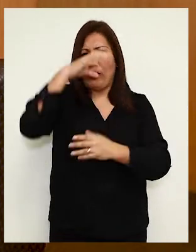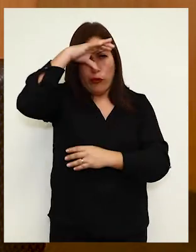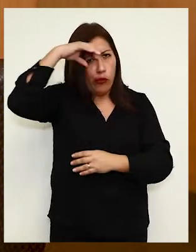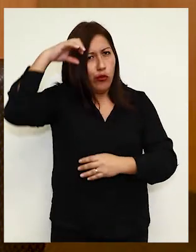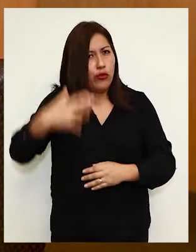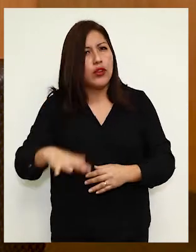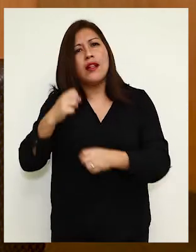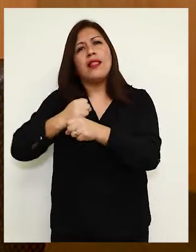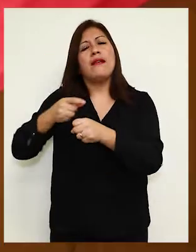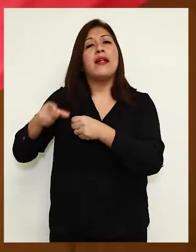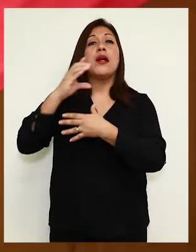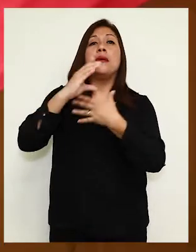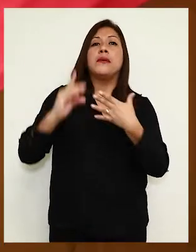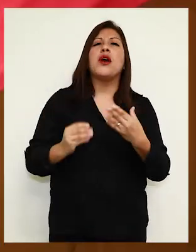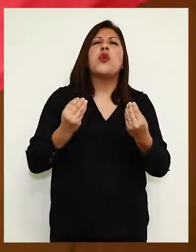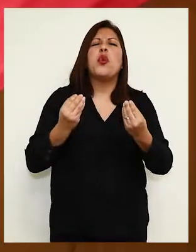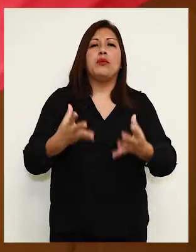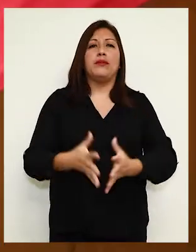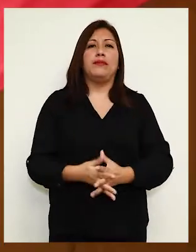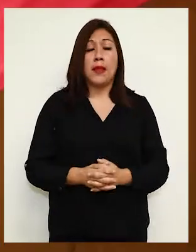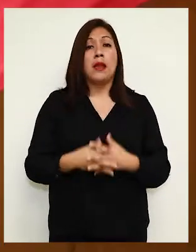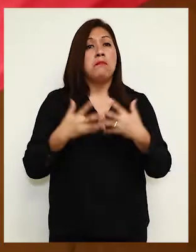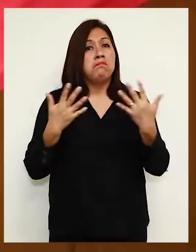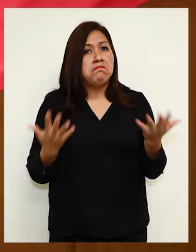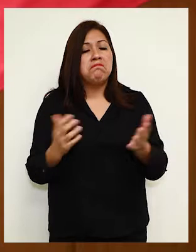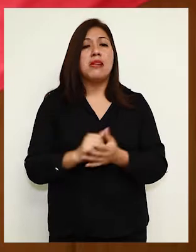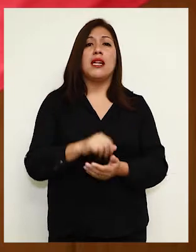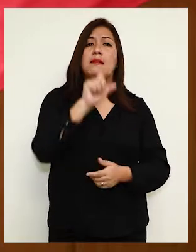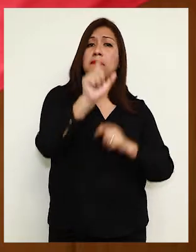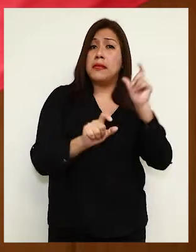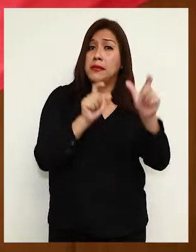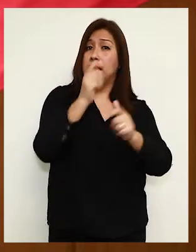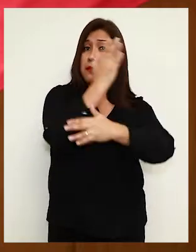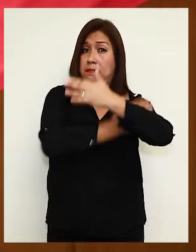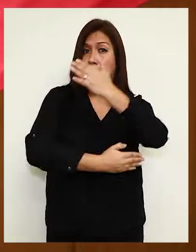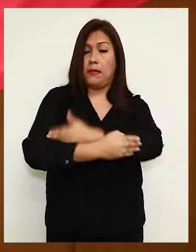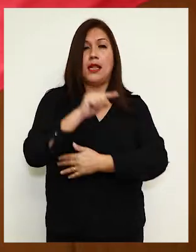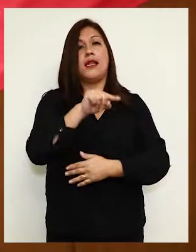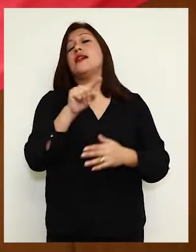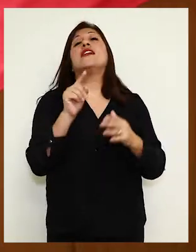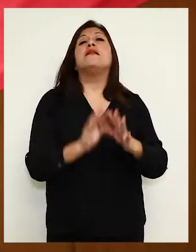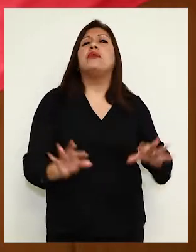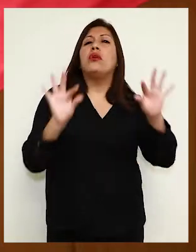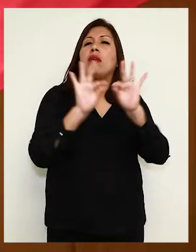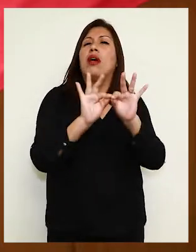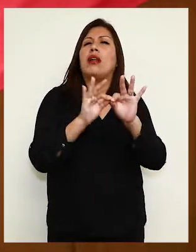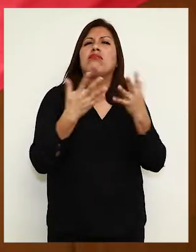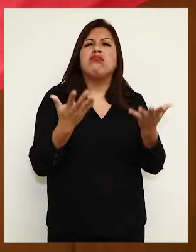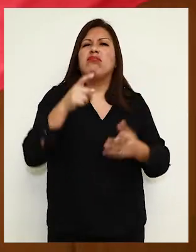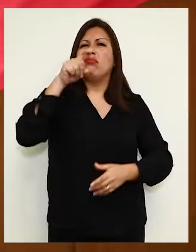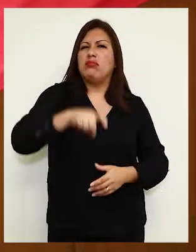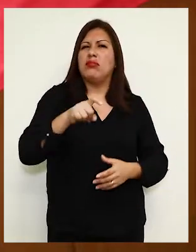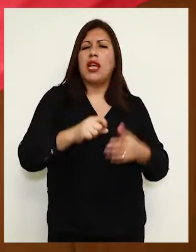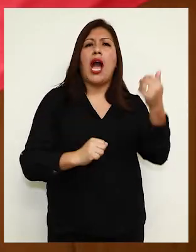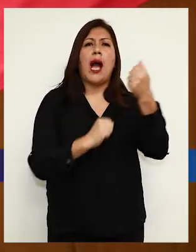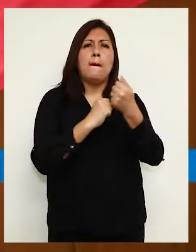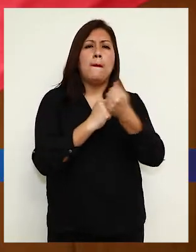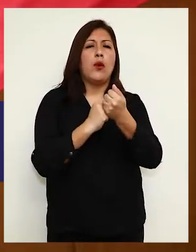esfuerzo realizado por el CONADIS? Las personas con discapacidad principalmente necesitan apoyo